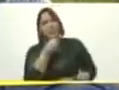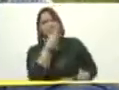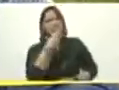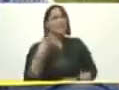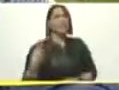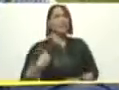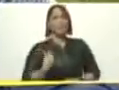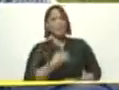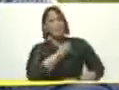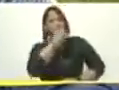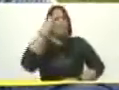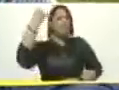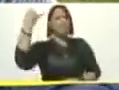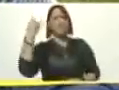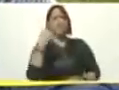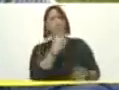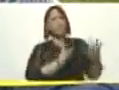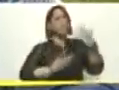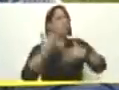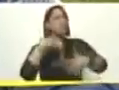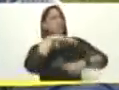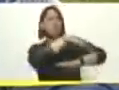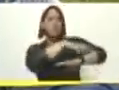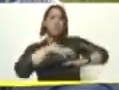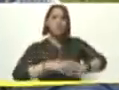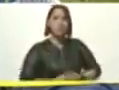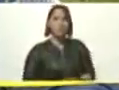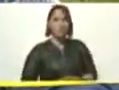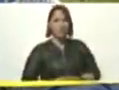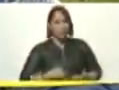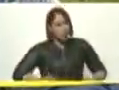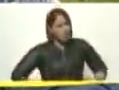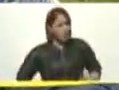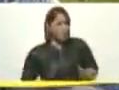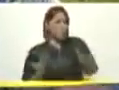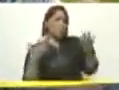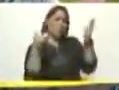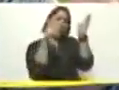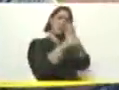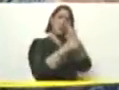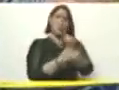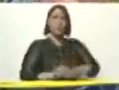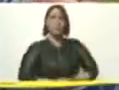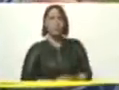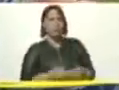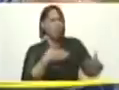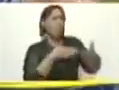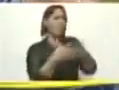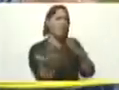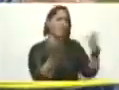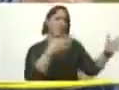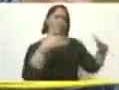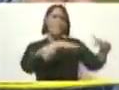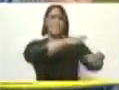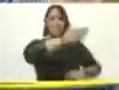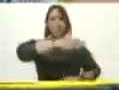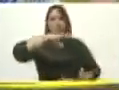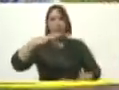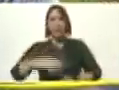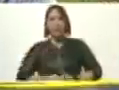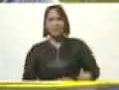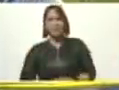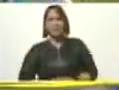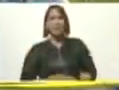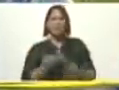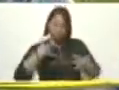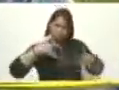infinito de arañarte de mis entrañas encontrarte contra el viento y contra el mar